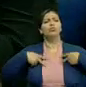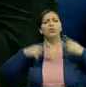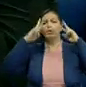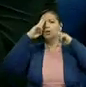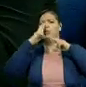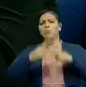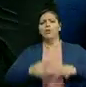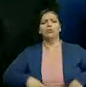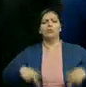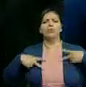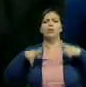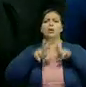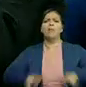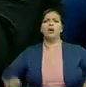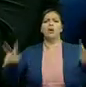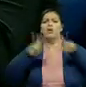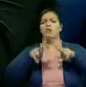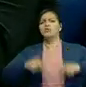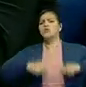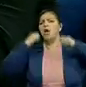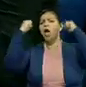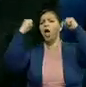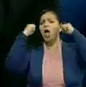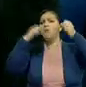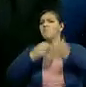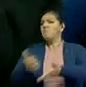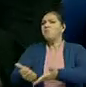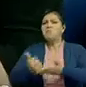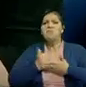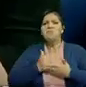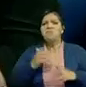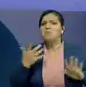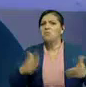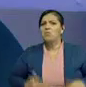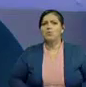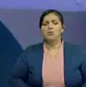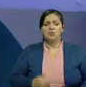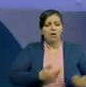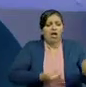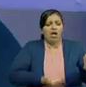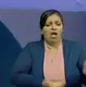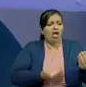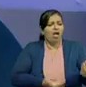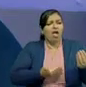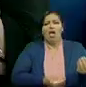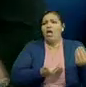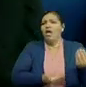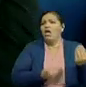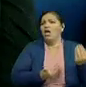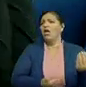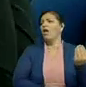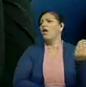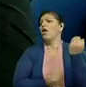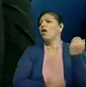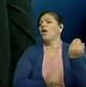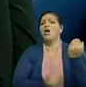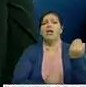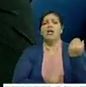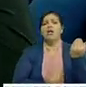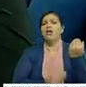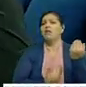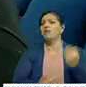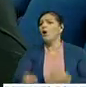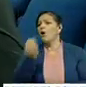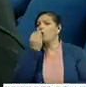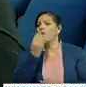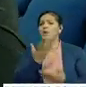dado asistencia económica, jamás les han dado ayuda psicológica, el Estado tampoco se ha hecho presente, y lo que es peor, a veces hasta la justicia las abandona.